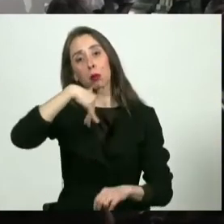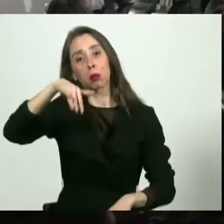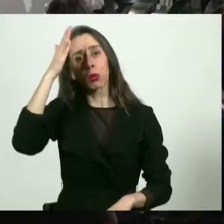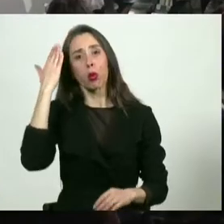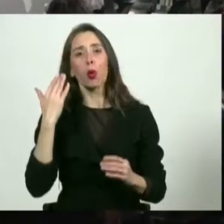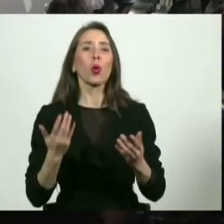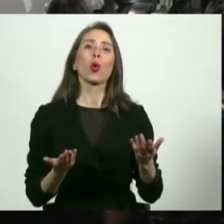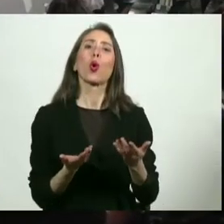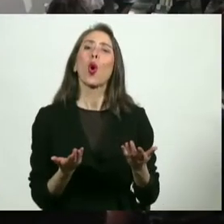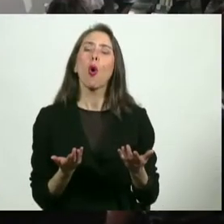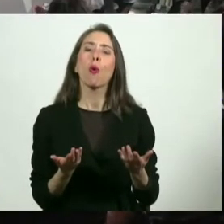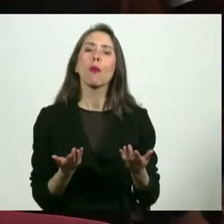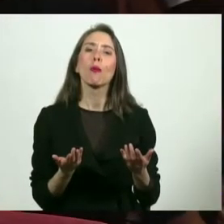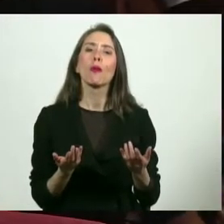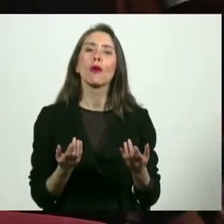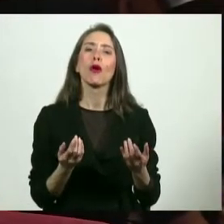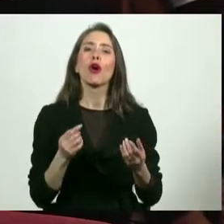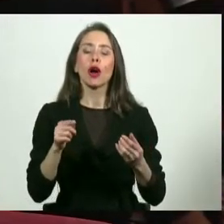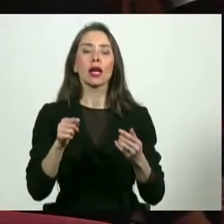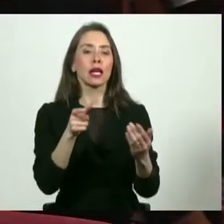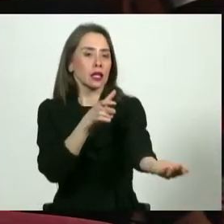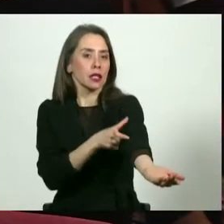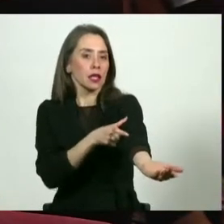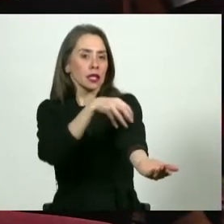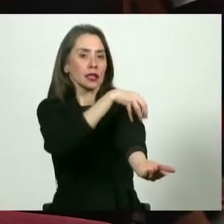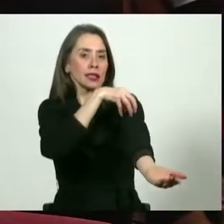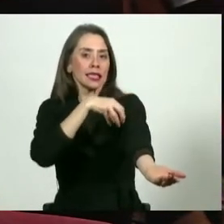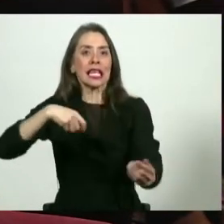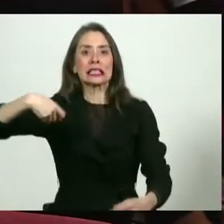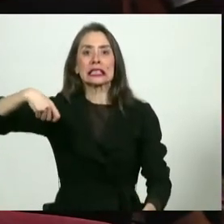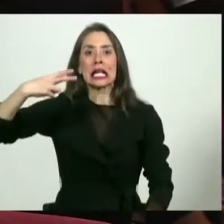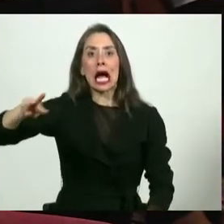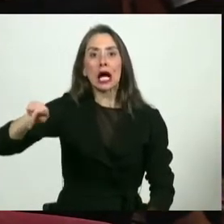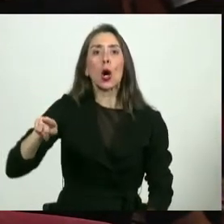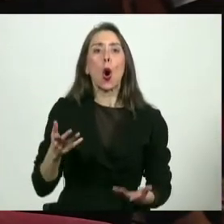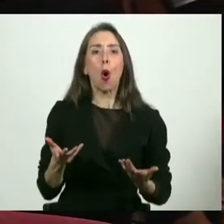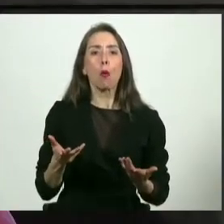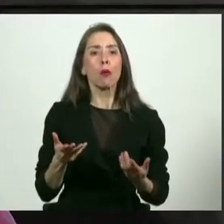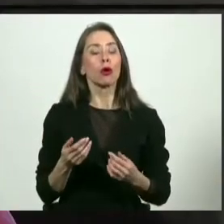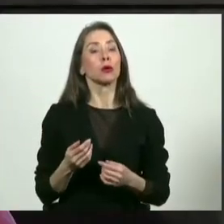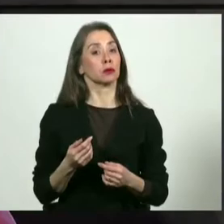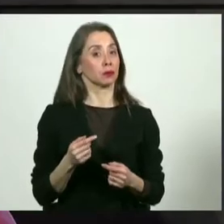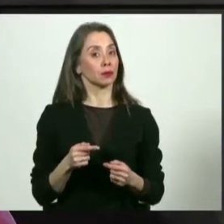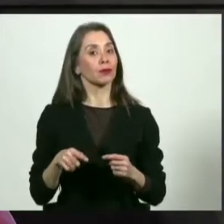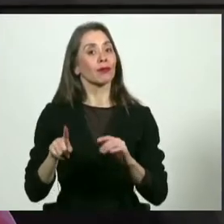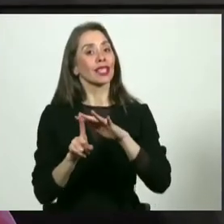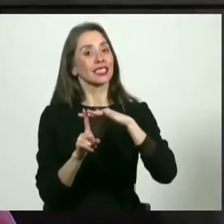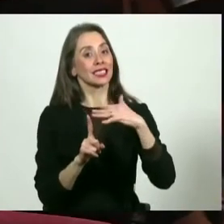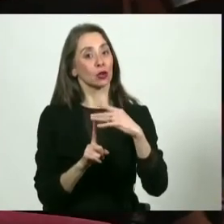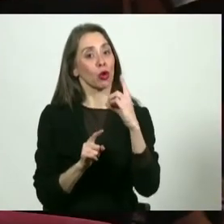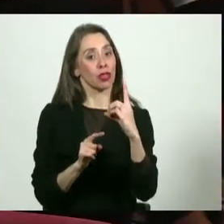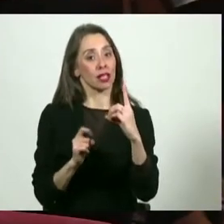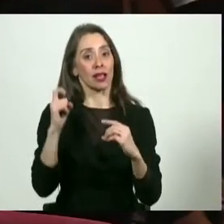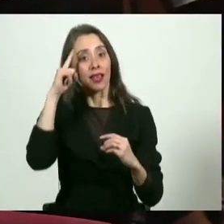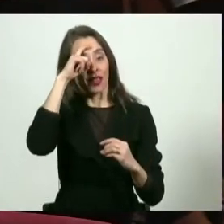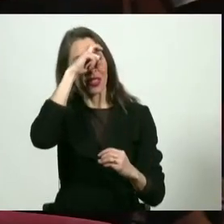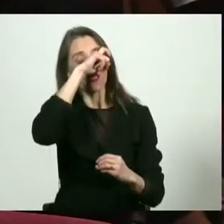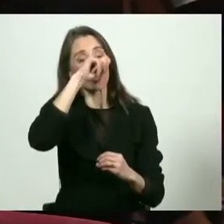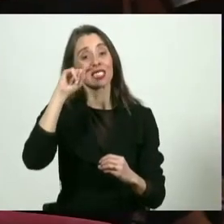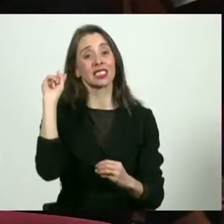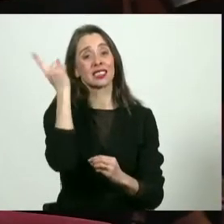¿cómo se plantea esto en una circunscripción como la suya? Bueno, yo creo que si la situación de discapacidad es compleja a